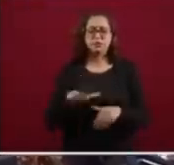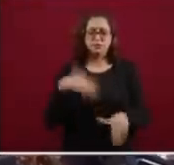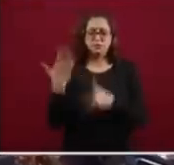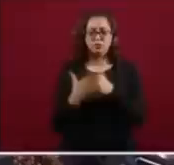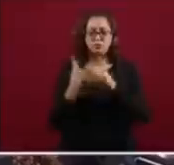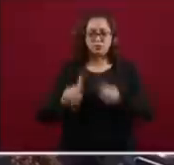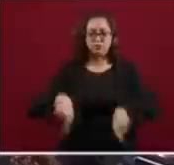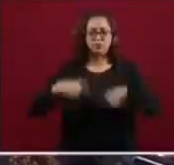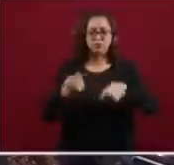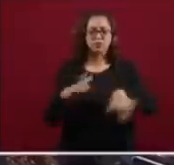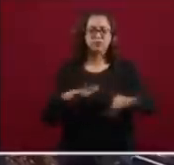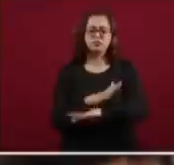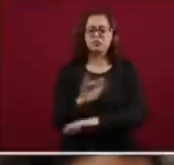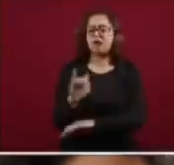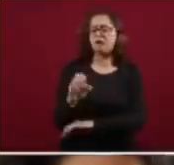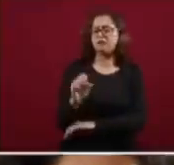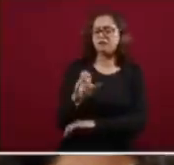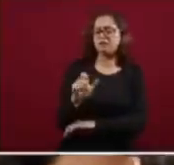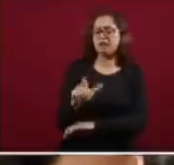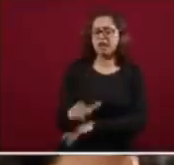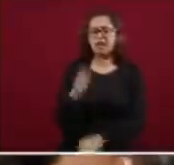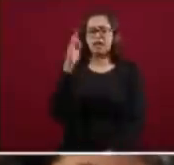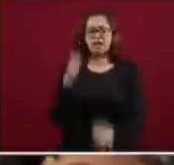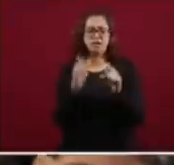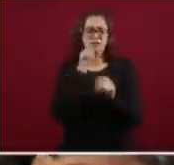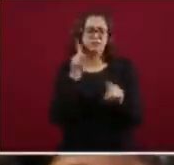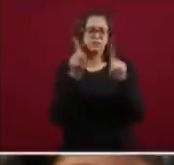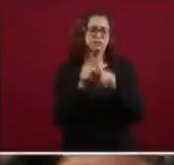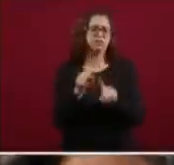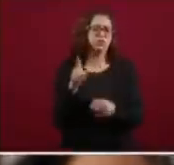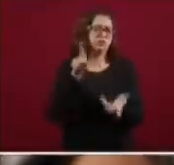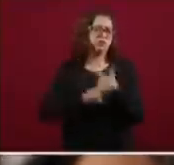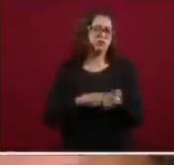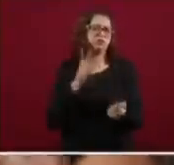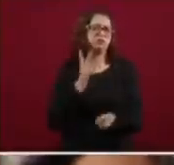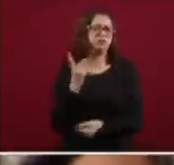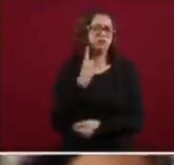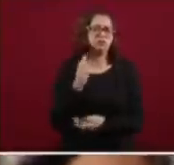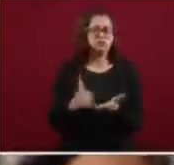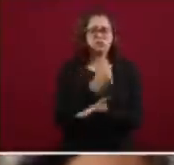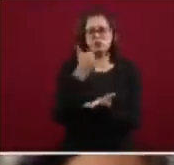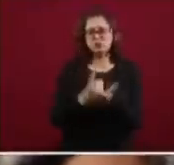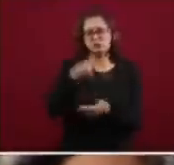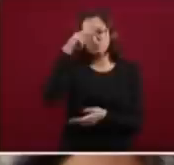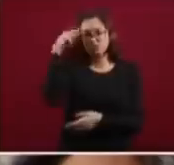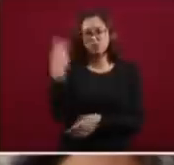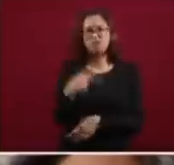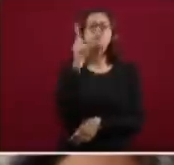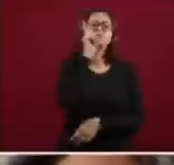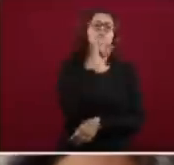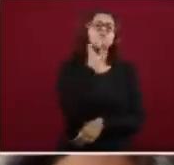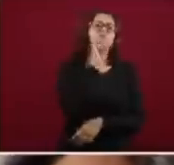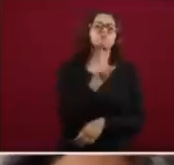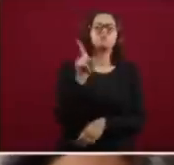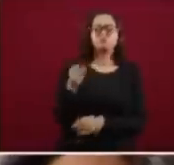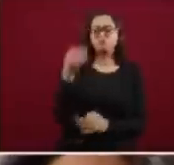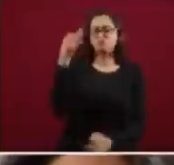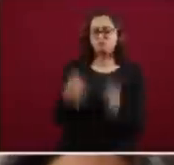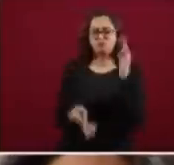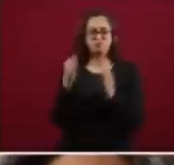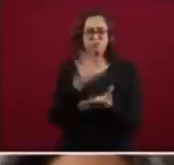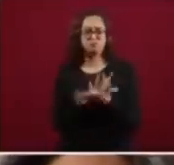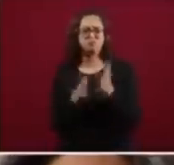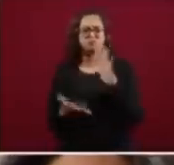es un poco lo que decía una discusión en el congreso de la ciudad de mexico es la fiscal carnal así decían textual